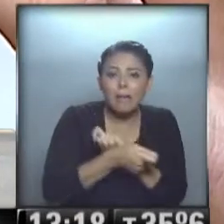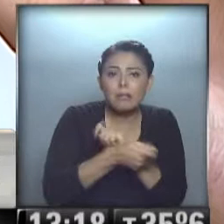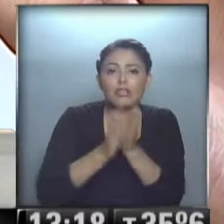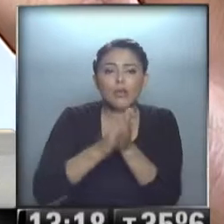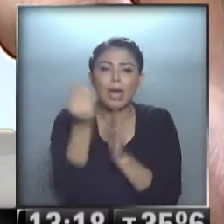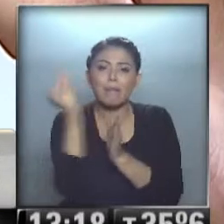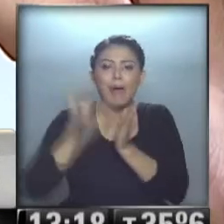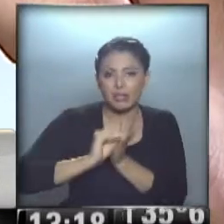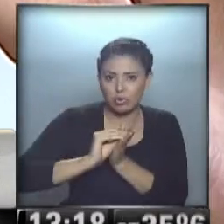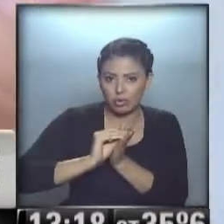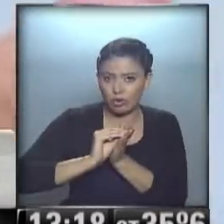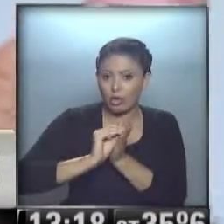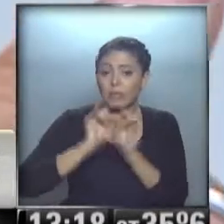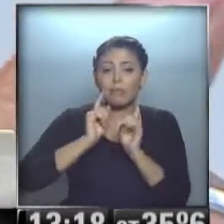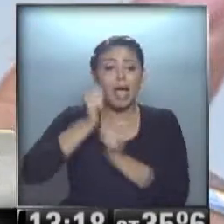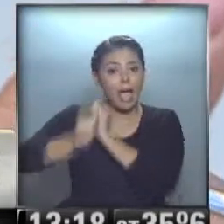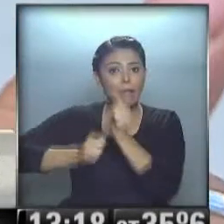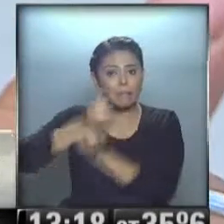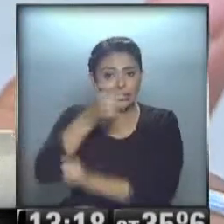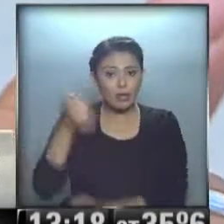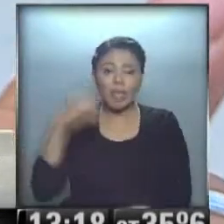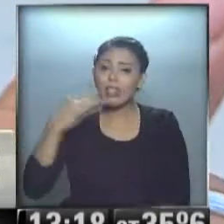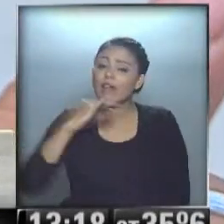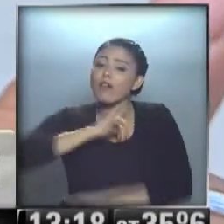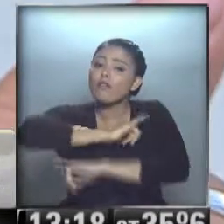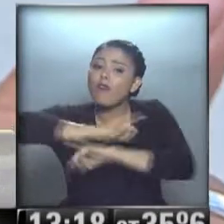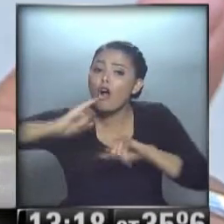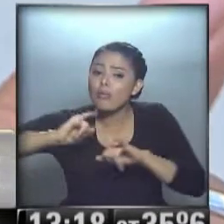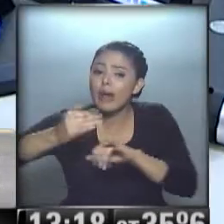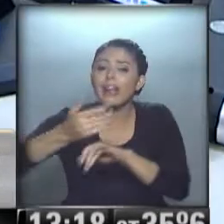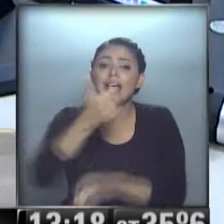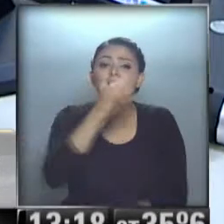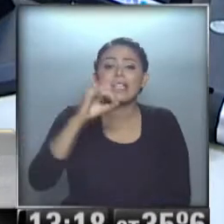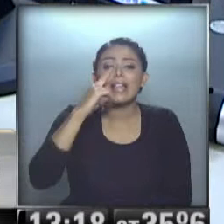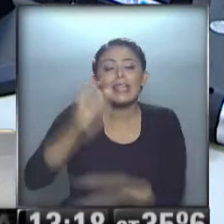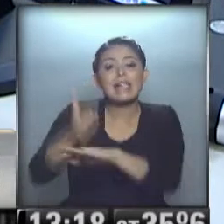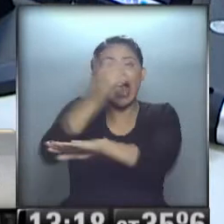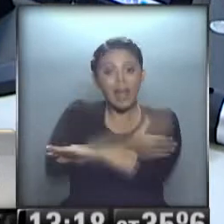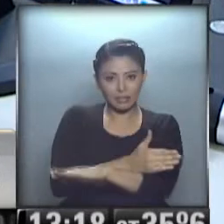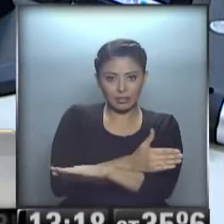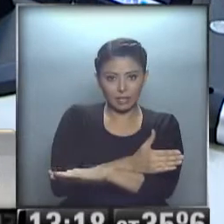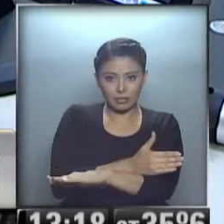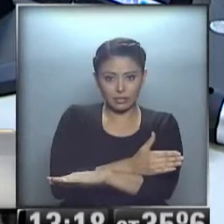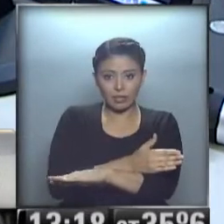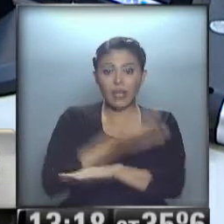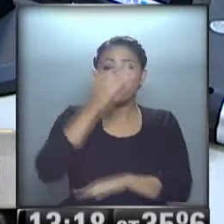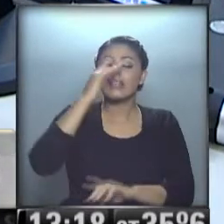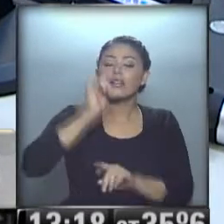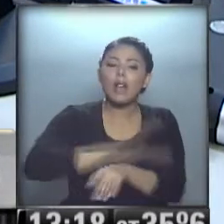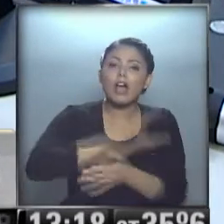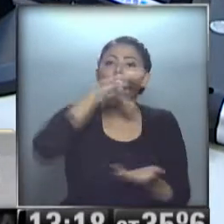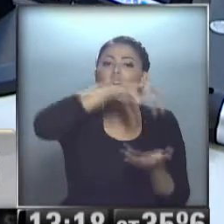impulsada por las empresas deberá informarse con 60 días de antelación a la comisión nacional de